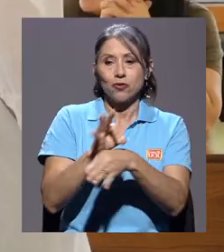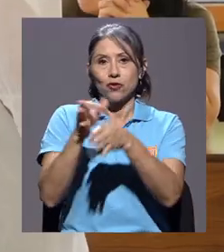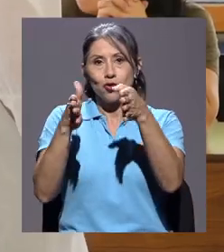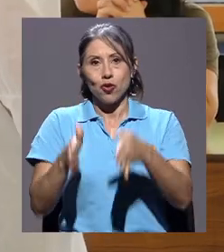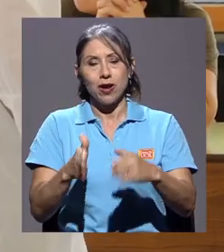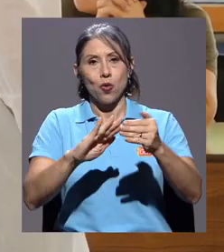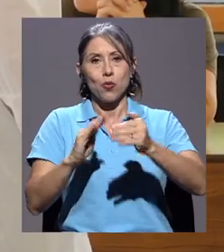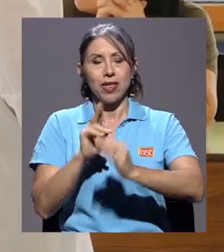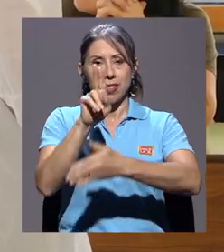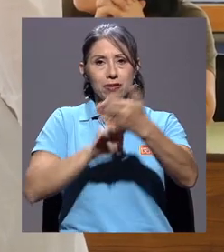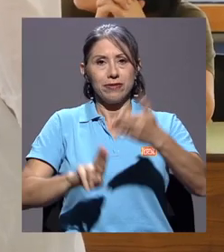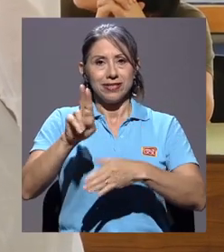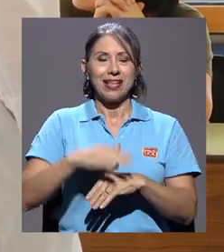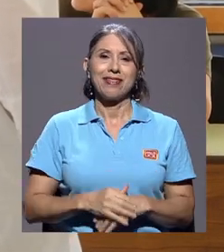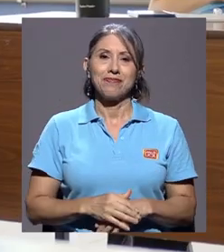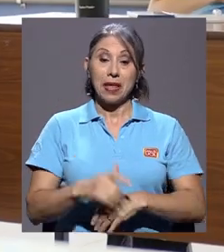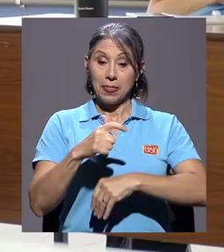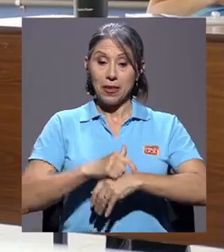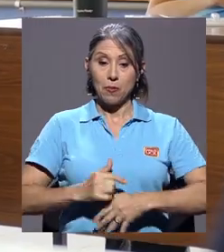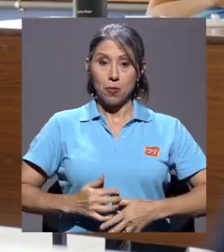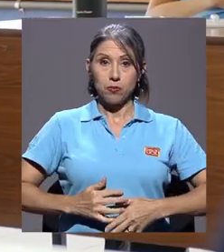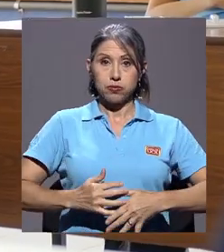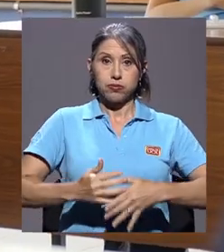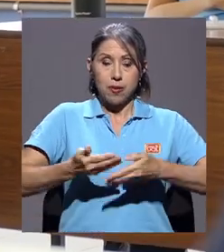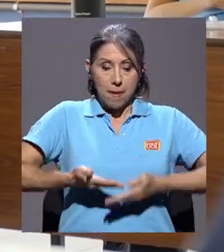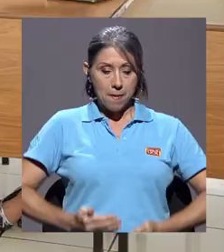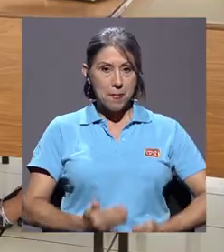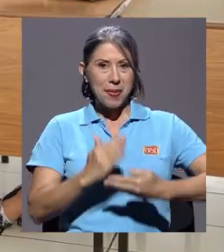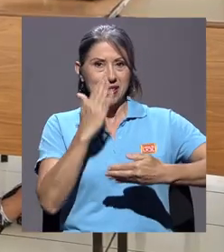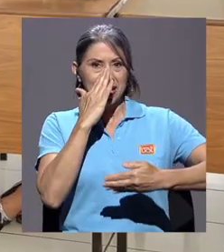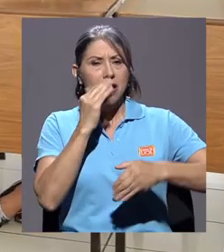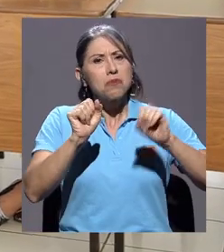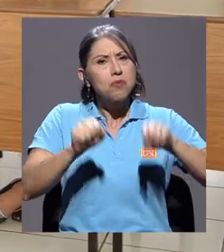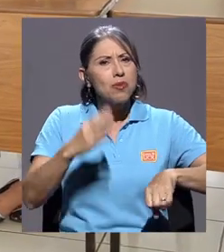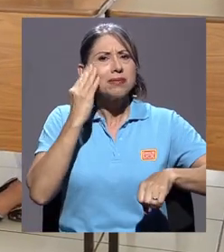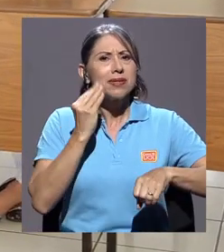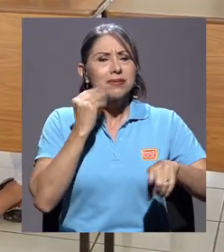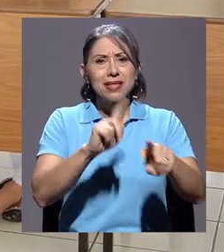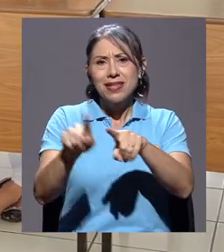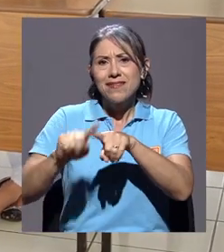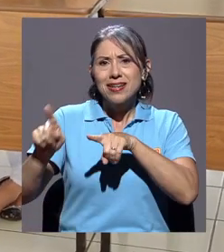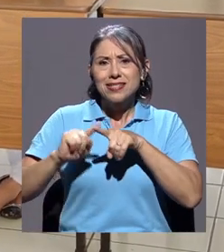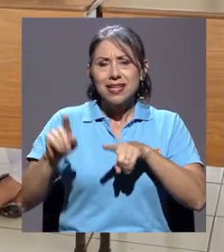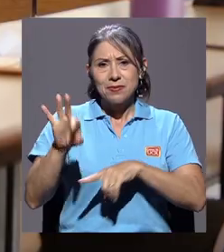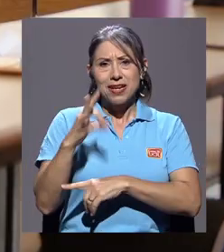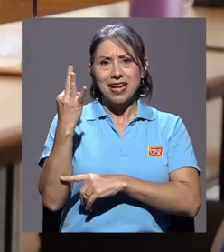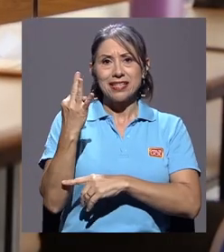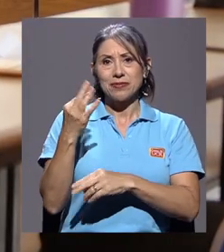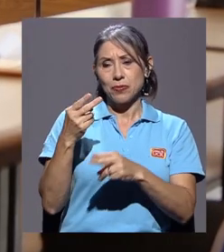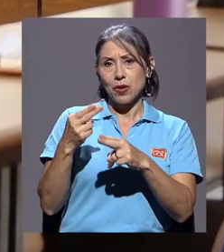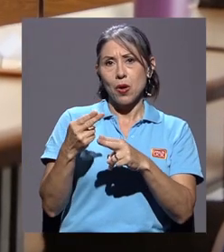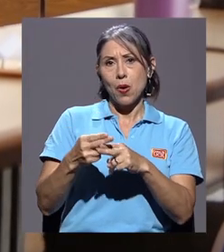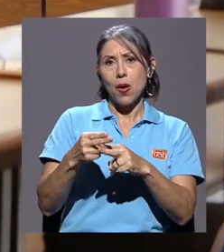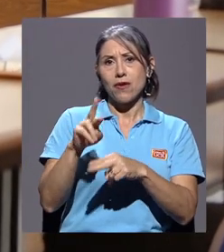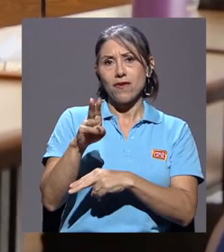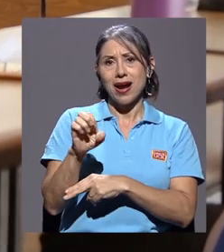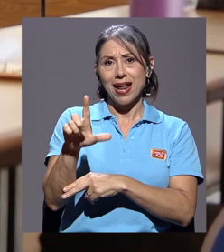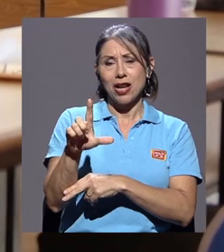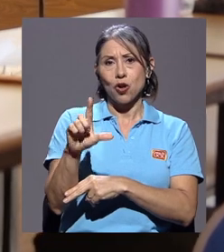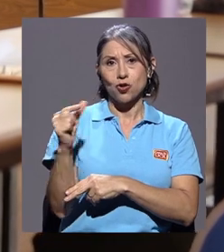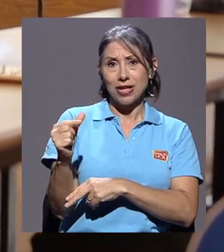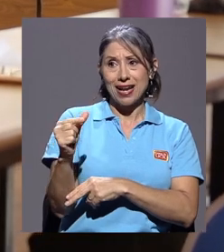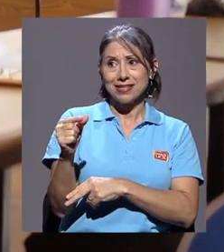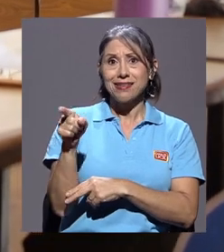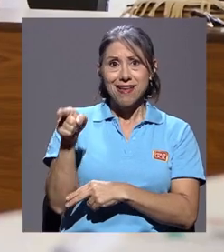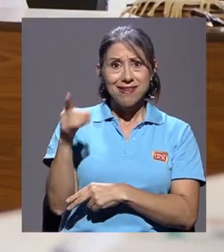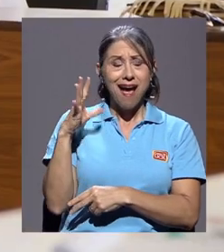comunidad universitaria. La maternidad se puede experimentar de diversas maneras. Para Raquel González, enterarse de que iba a ser